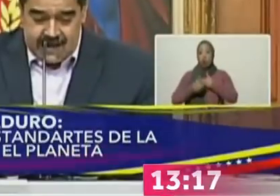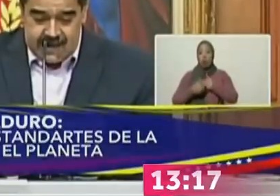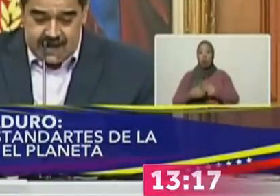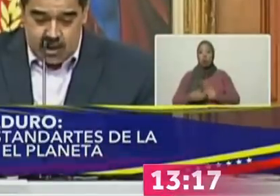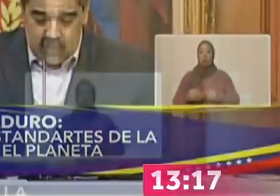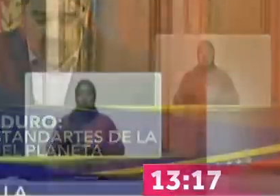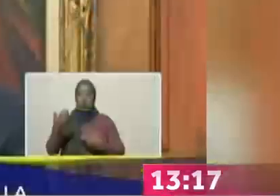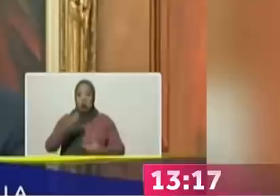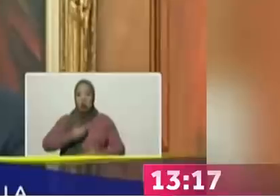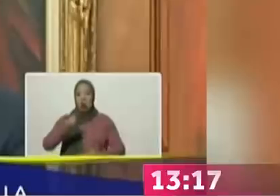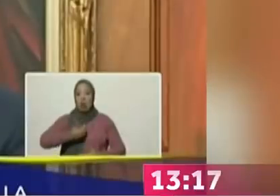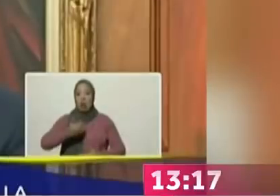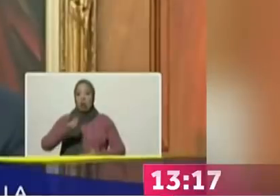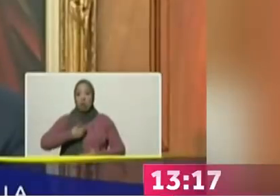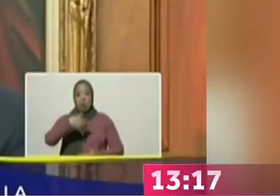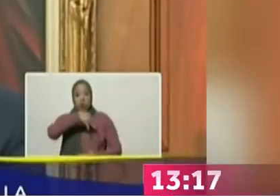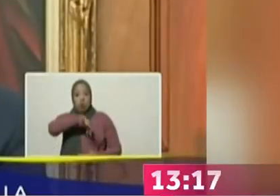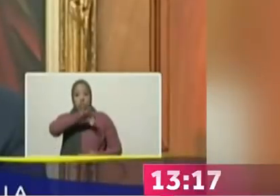han puesto